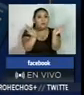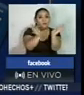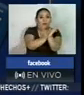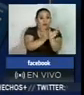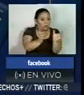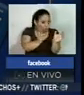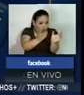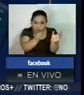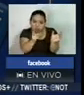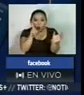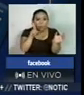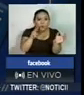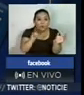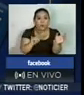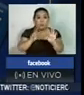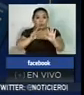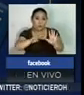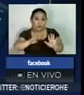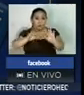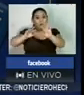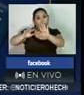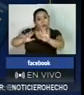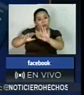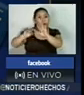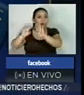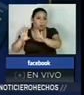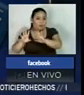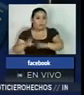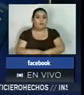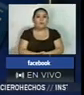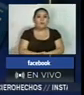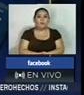documentos con terminación 7, 8 y 9.